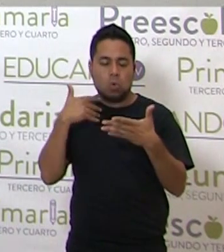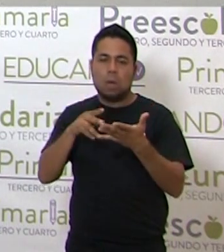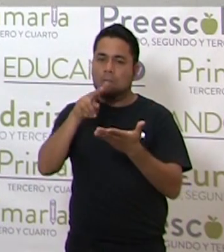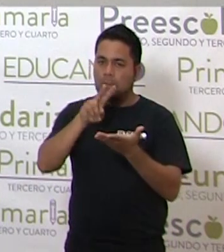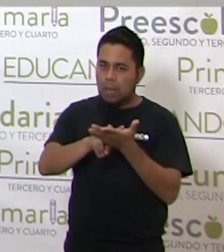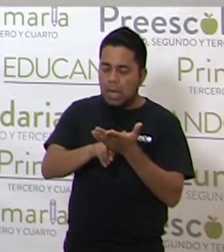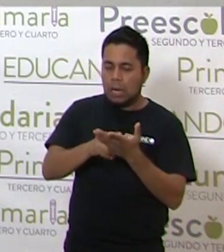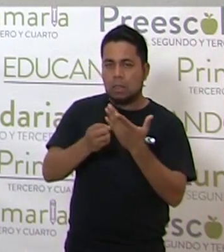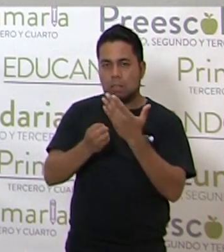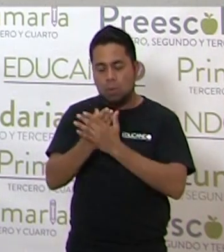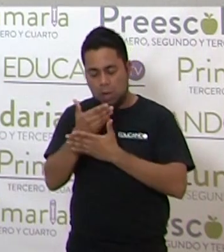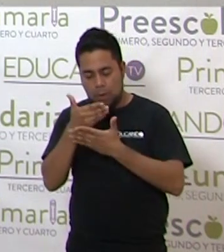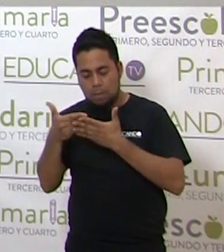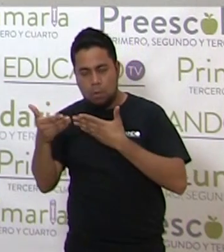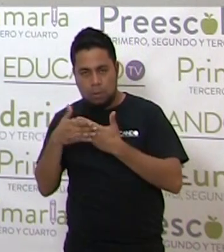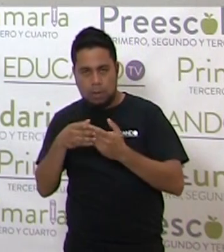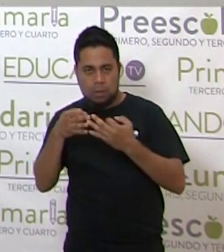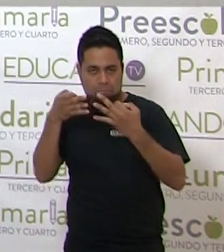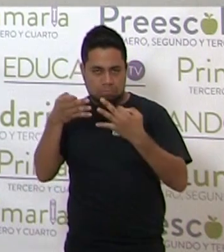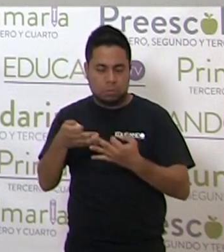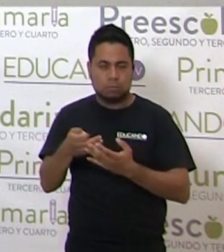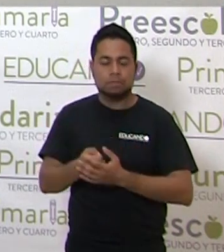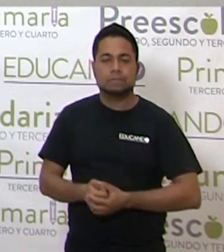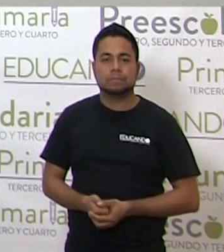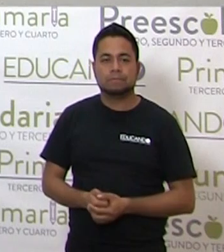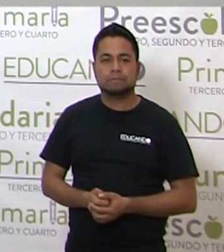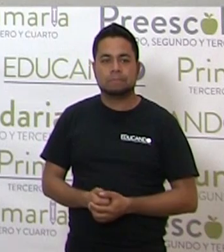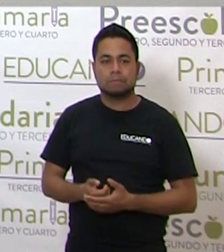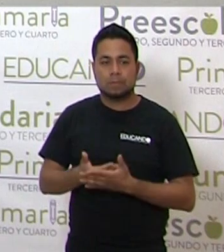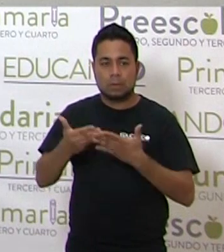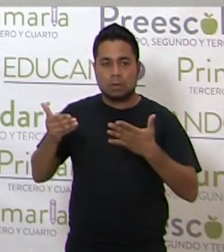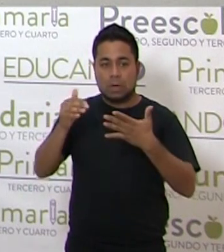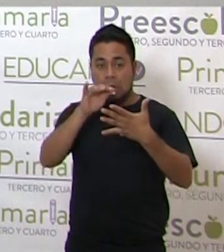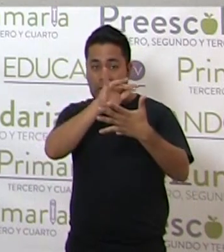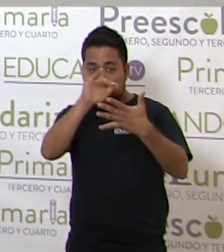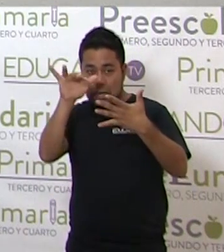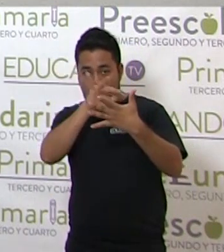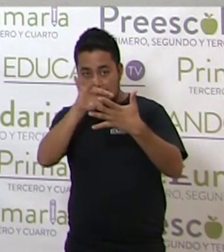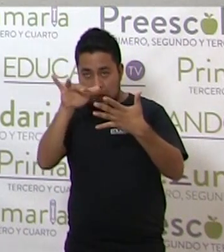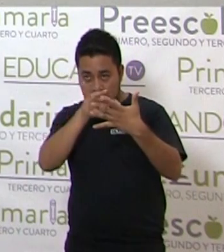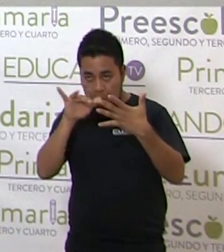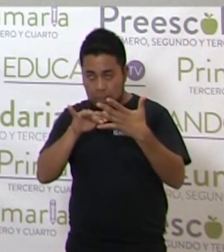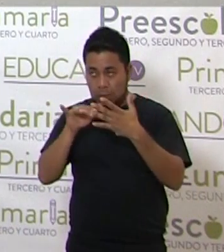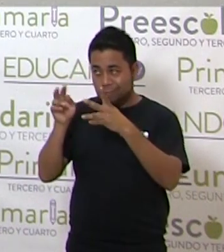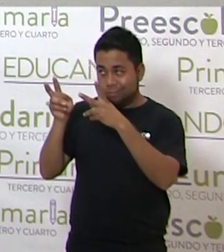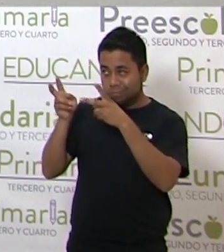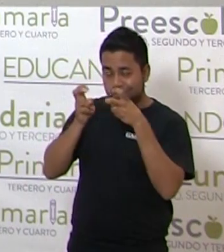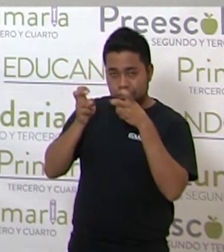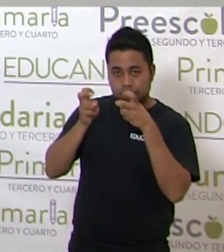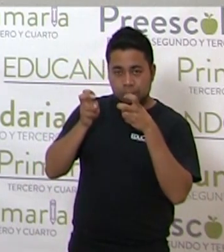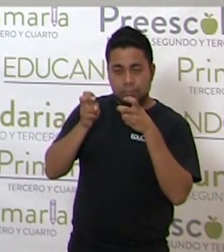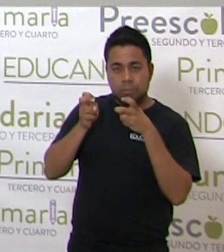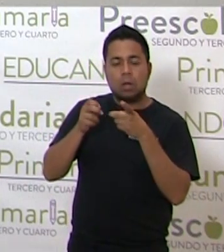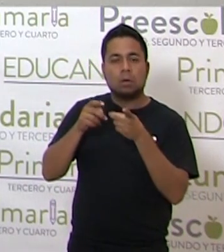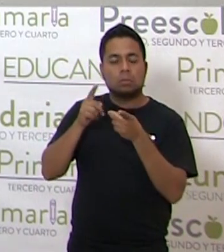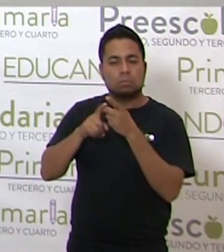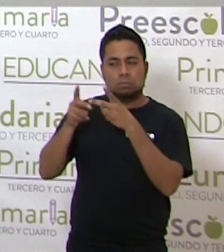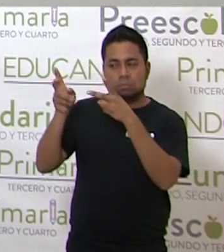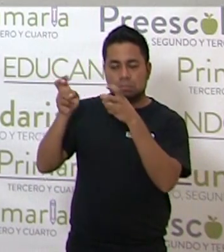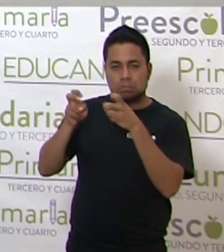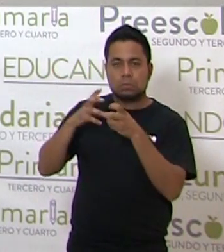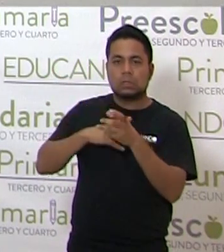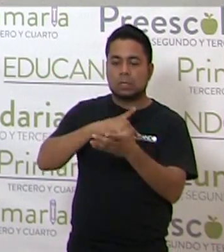válida, ¿sí? Bueno, entonces ahora vamos a leer el siguiente texto que fue extraído, fíjense bien, fue extraído de